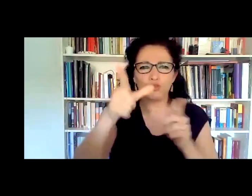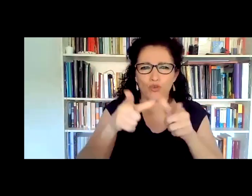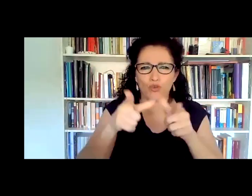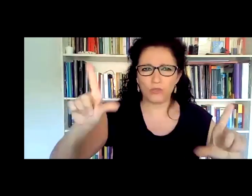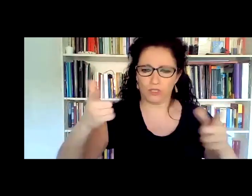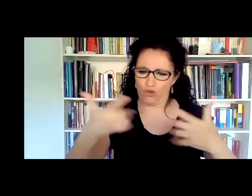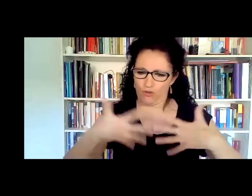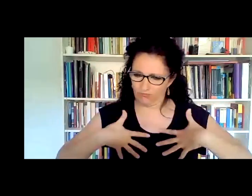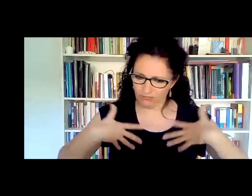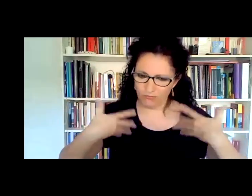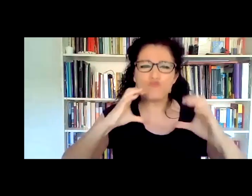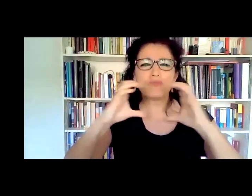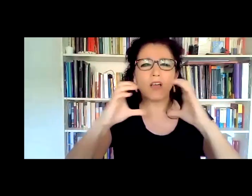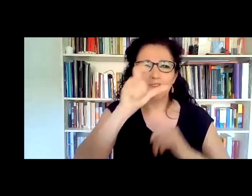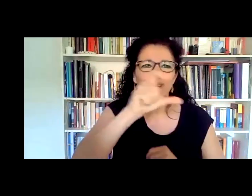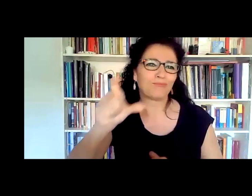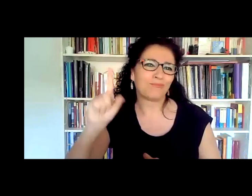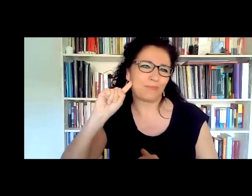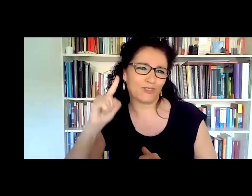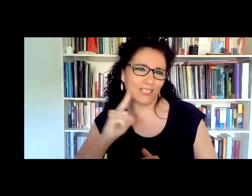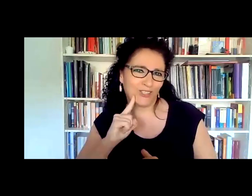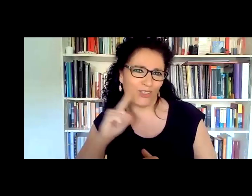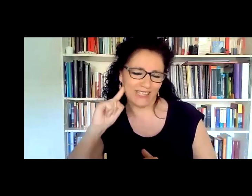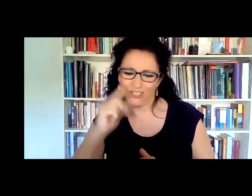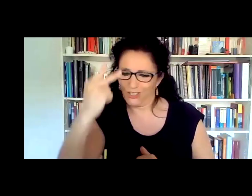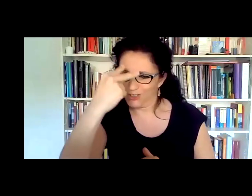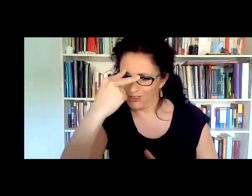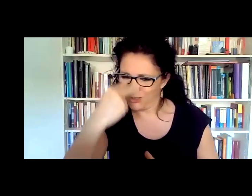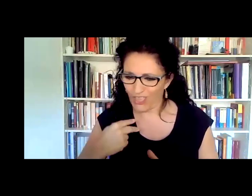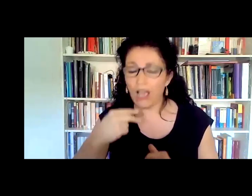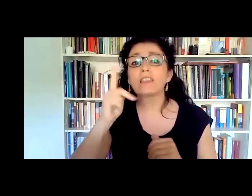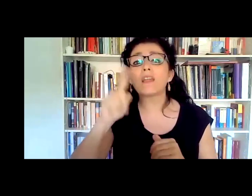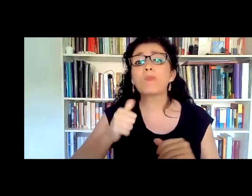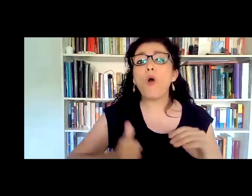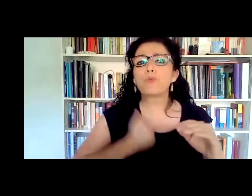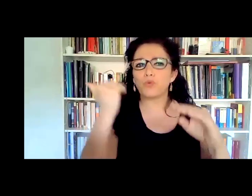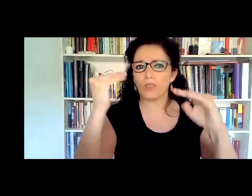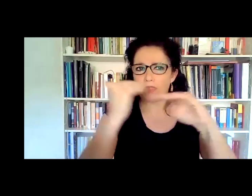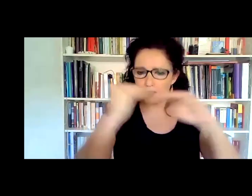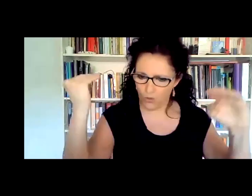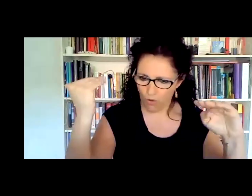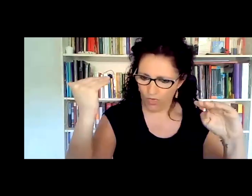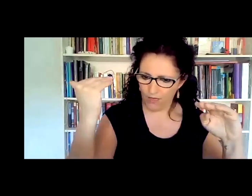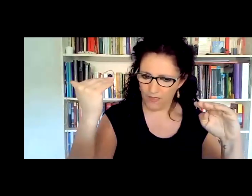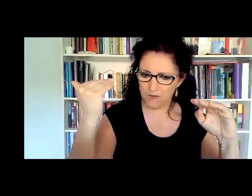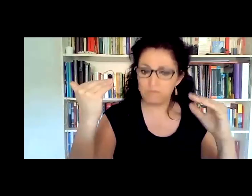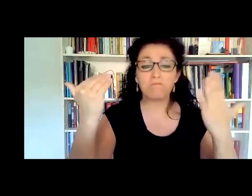que el valor que tienen la adquisición de 2 o más lenguas favorece el desarrollo lingüístico de